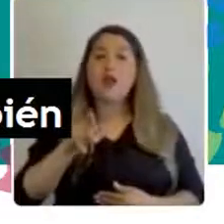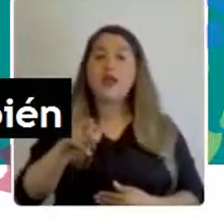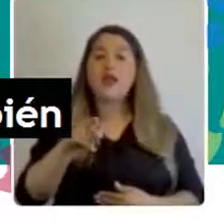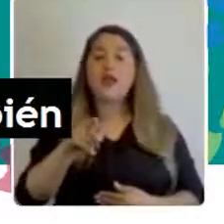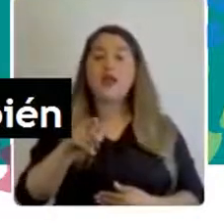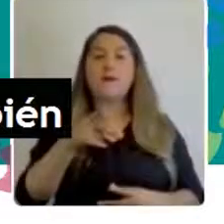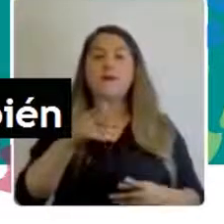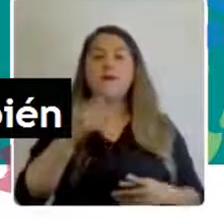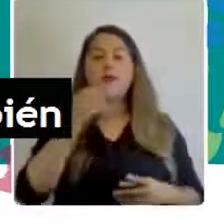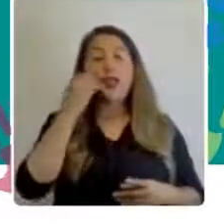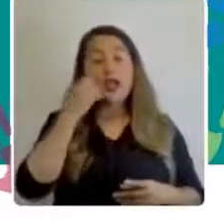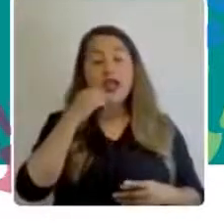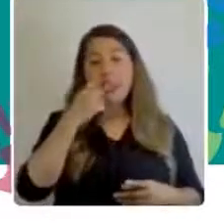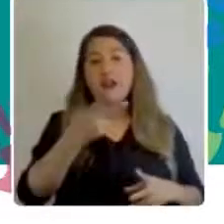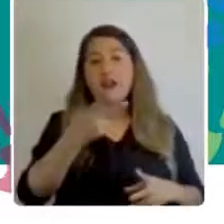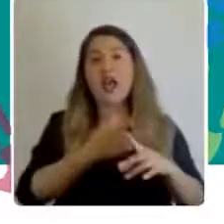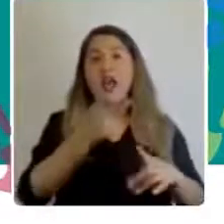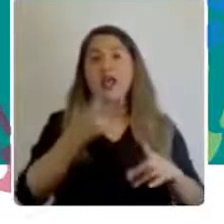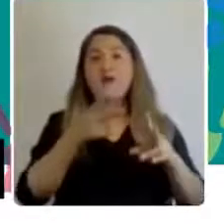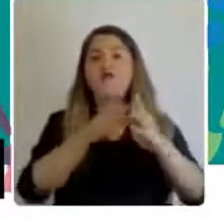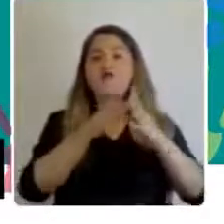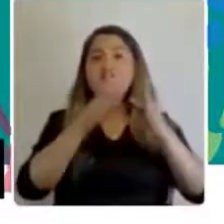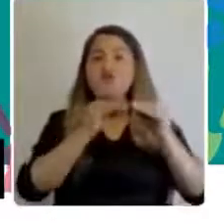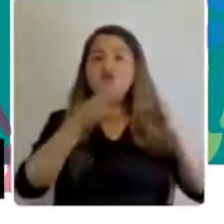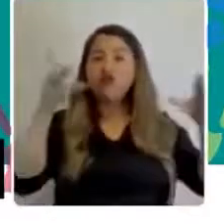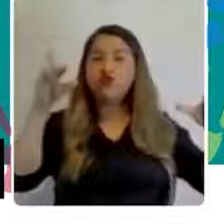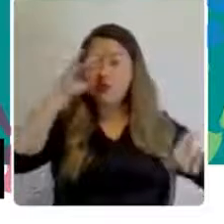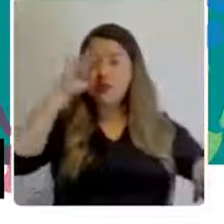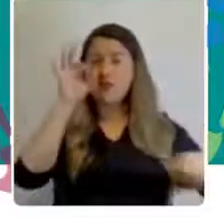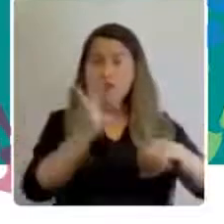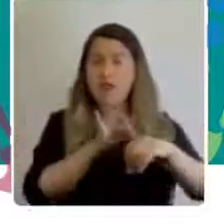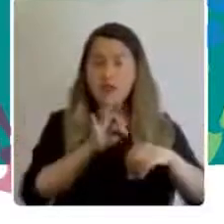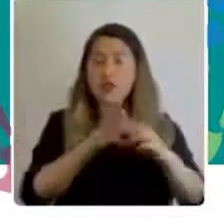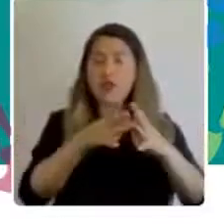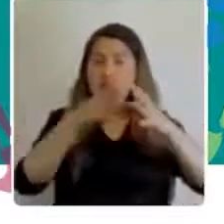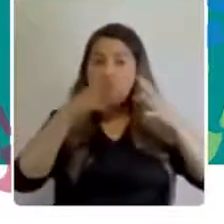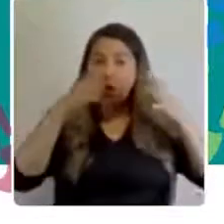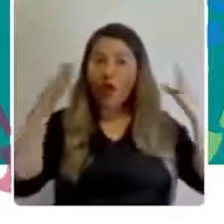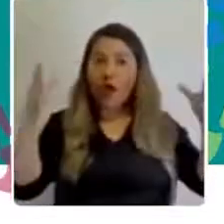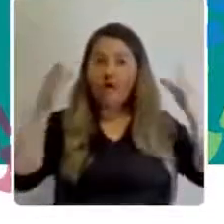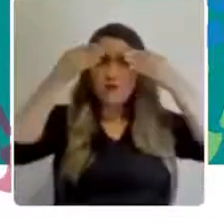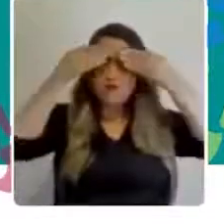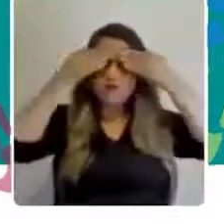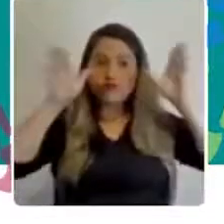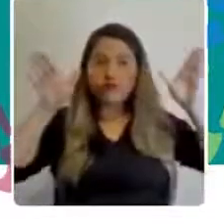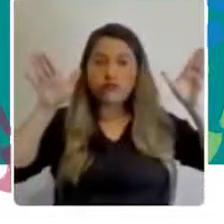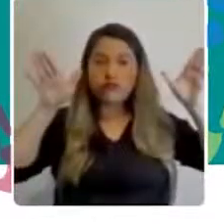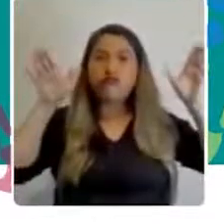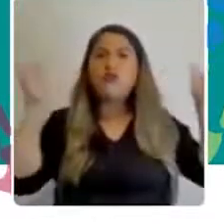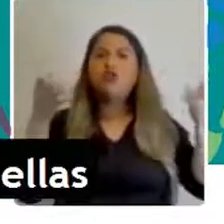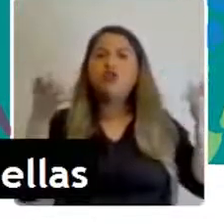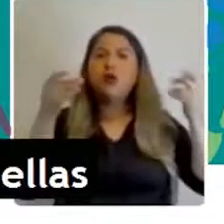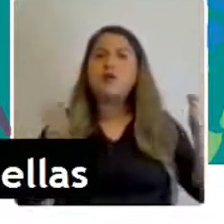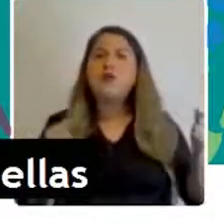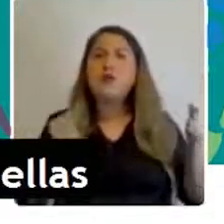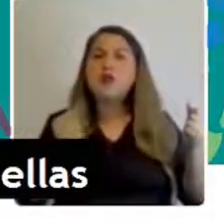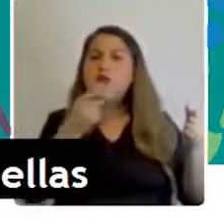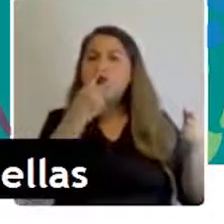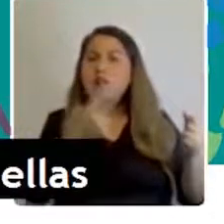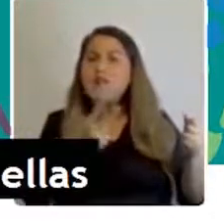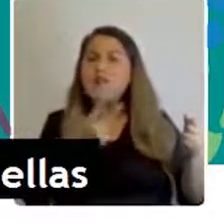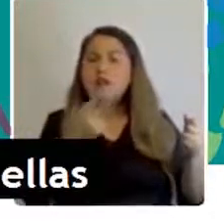que hay denominadores comunes en muchas de esas enfermedades, lo que nos abre un poquito los ojos de cómo podemos abordarlas,